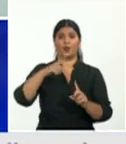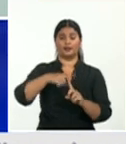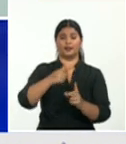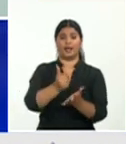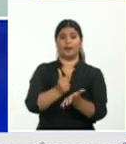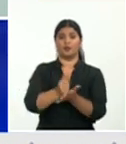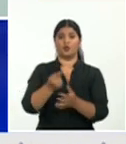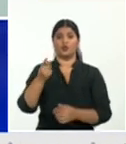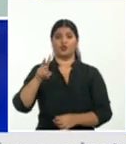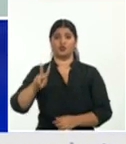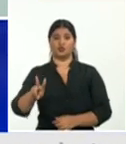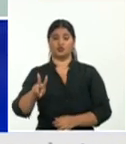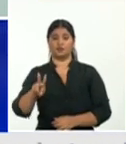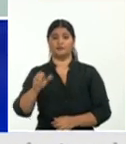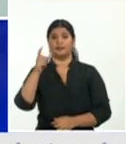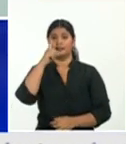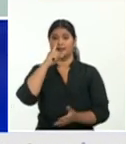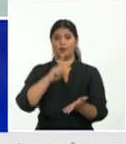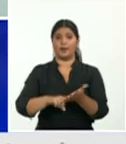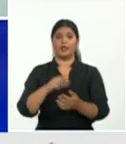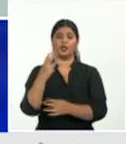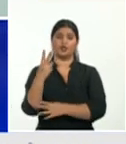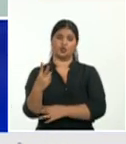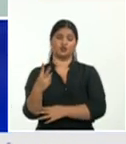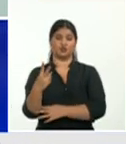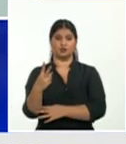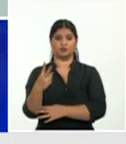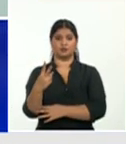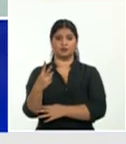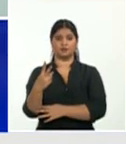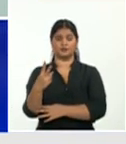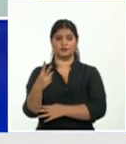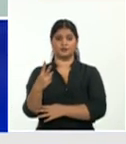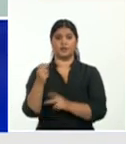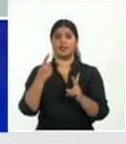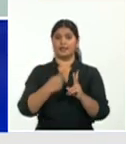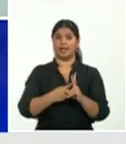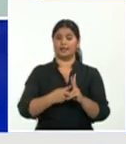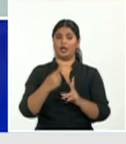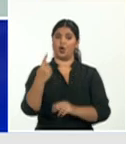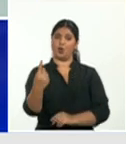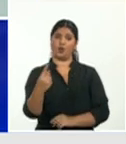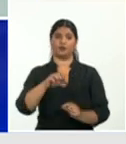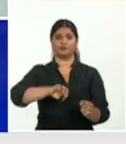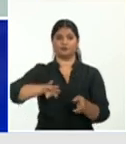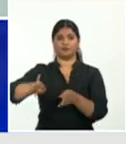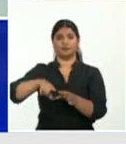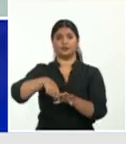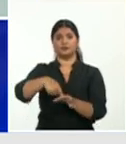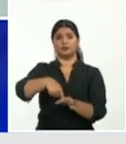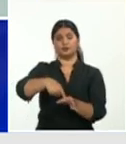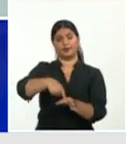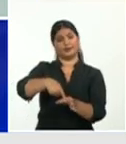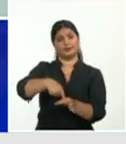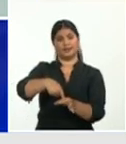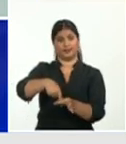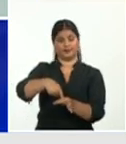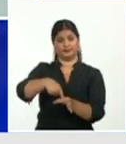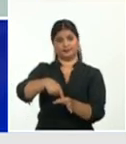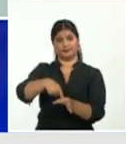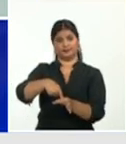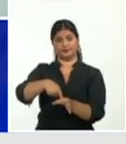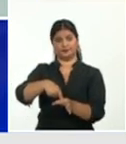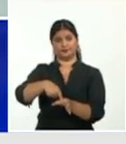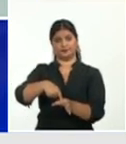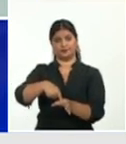y Yateras con 1. Y el municipio especial, Isla de la Juventud, por segundo